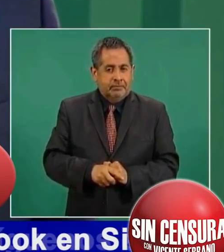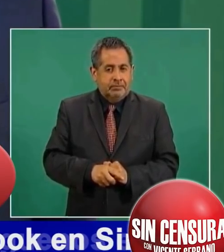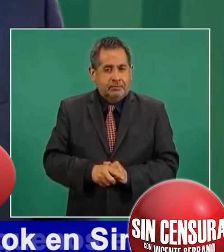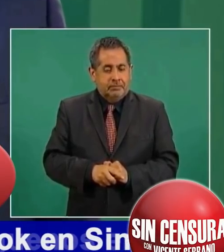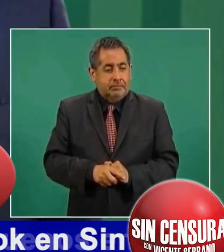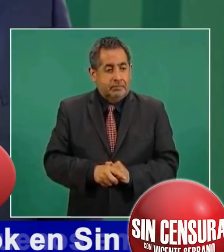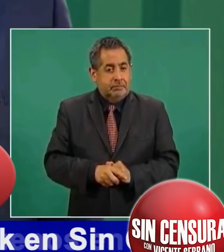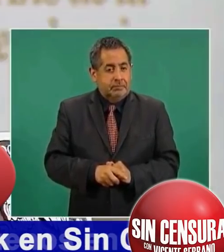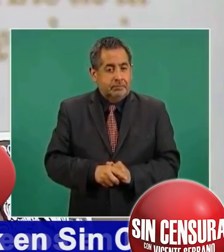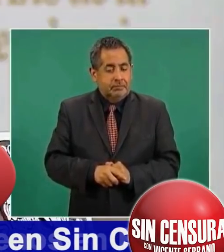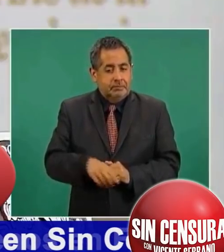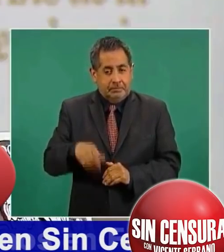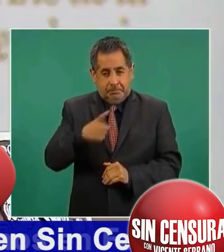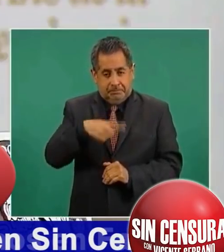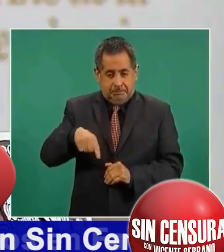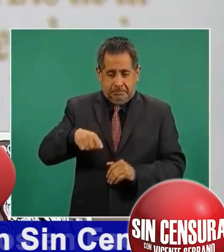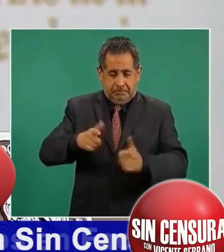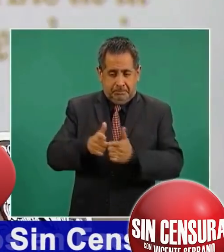lo